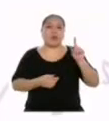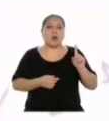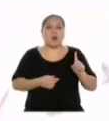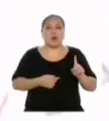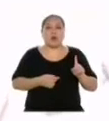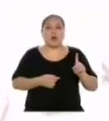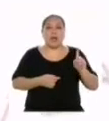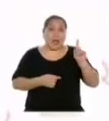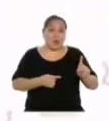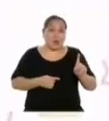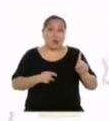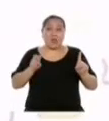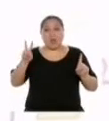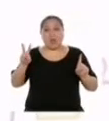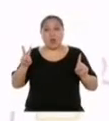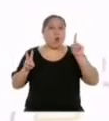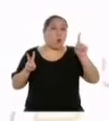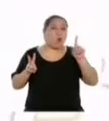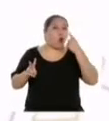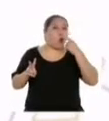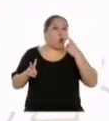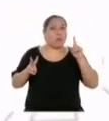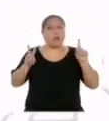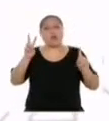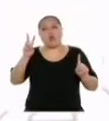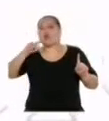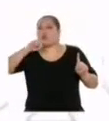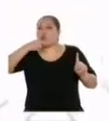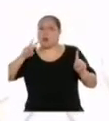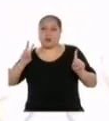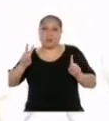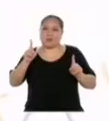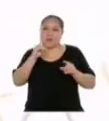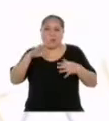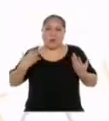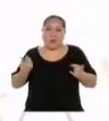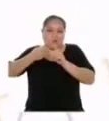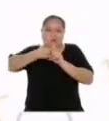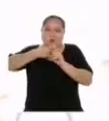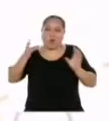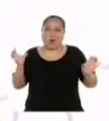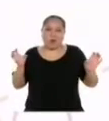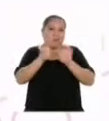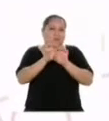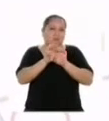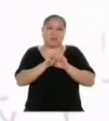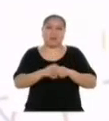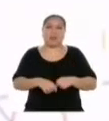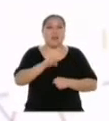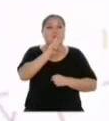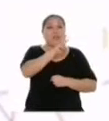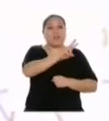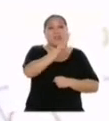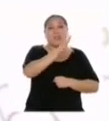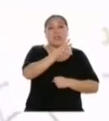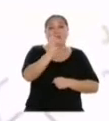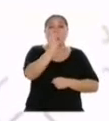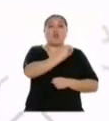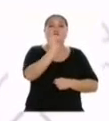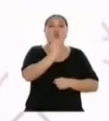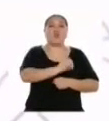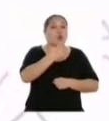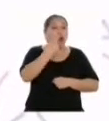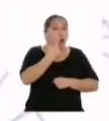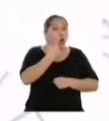a 2 prácticamente. Entonces, no es posible sumar los porcentajes. El 23% del género